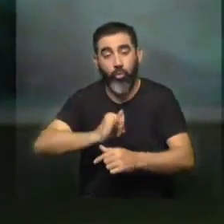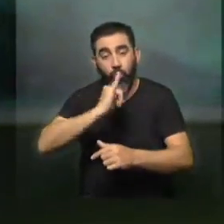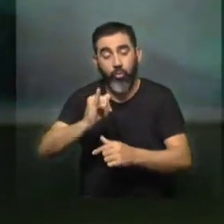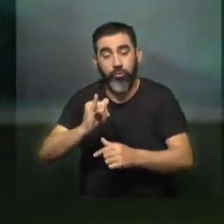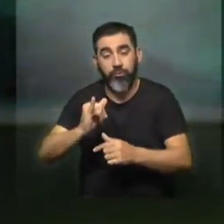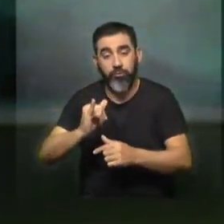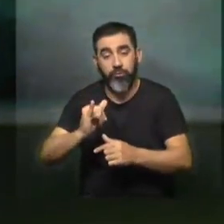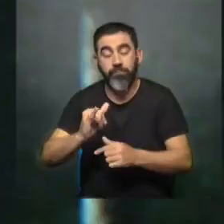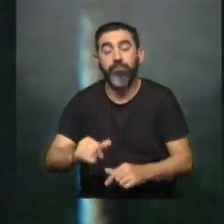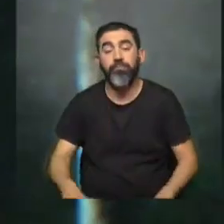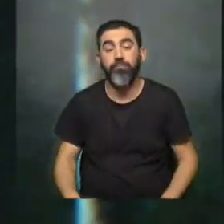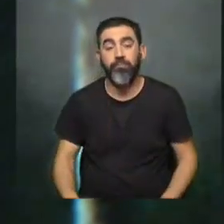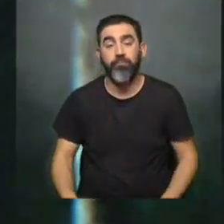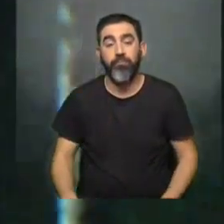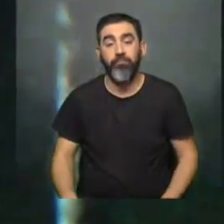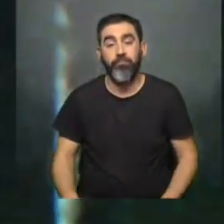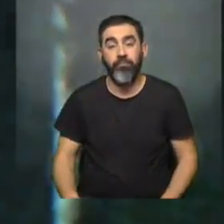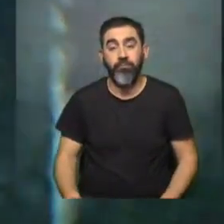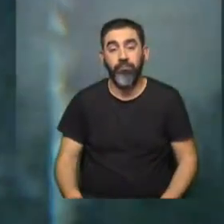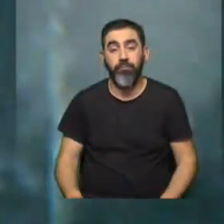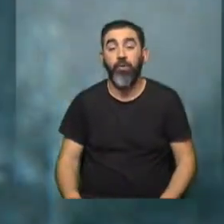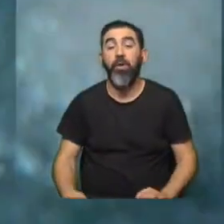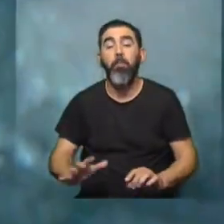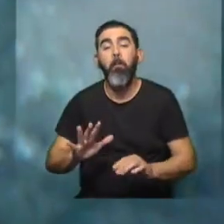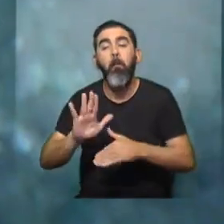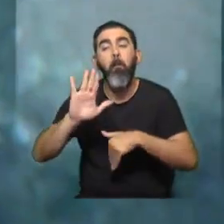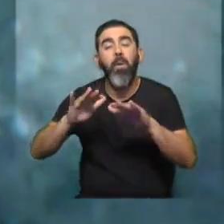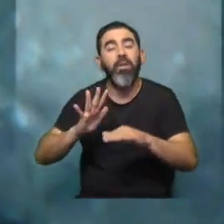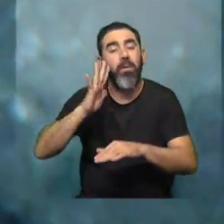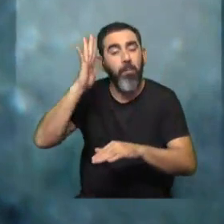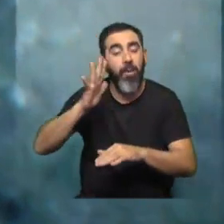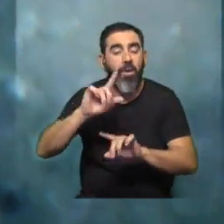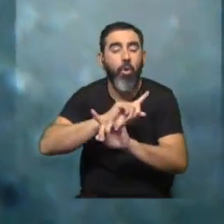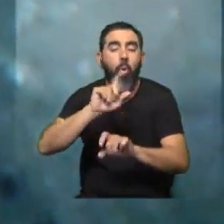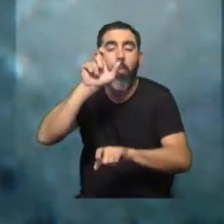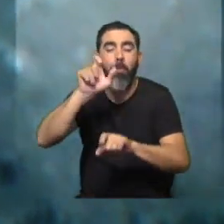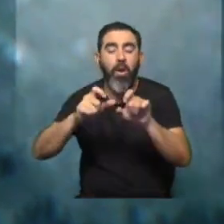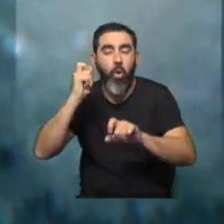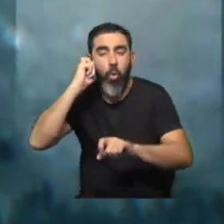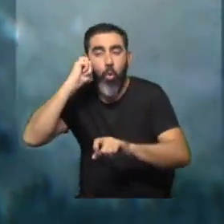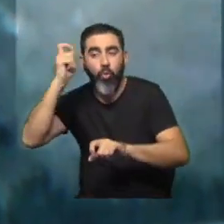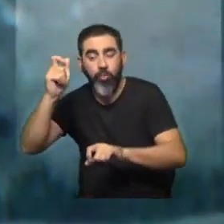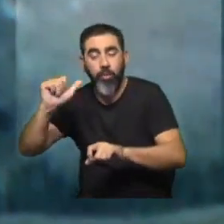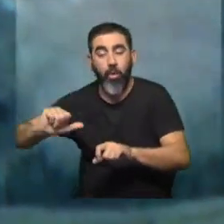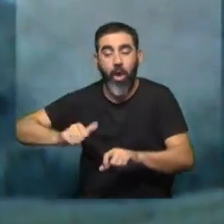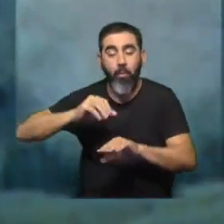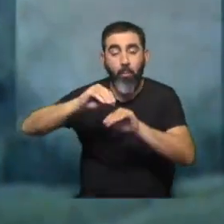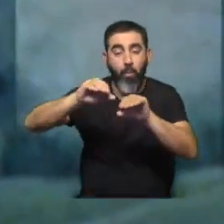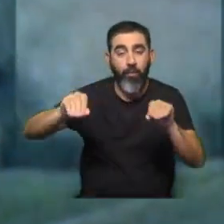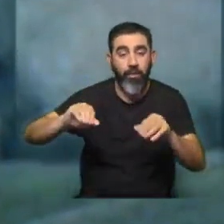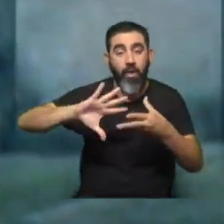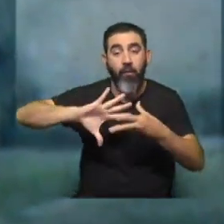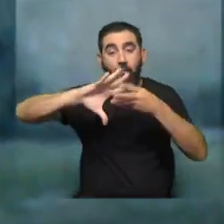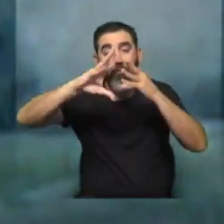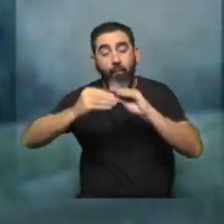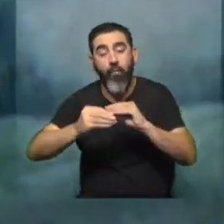van a decir que éramos más de lo que pensamos, ¿no? Más en cuanto a conocimiento, a aprovechamiento del territorio, a la manera en